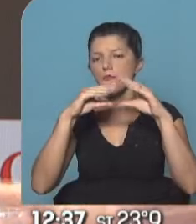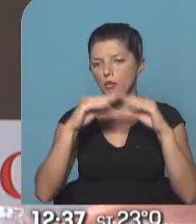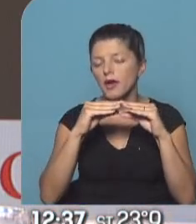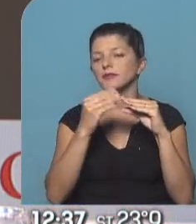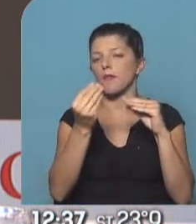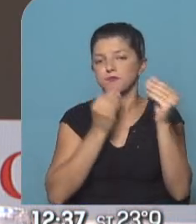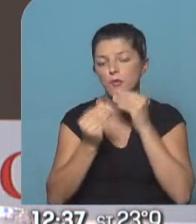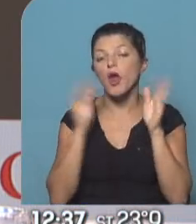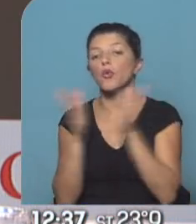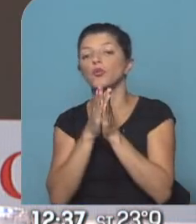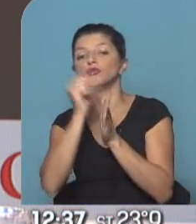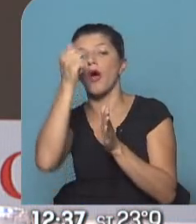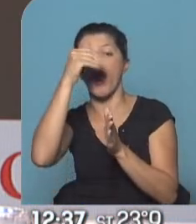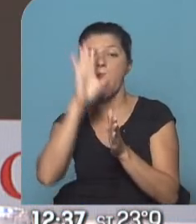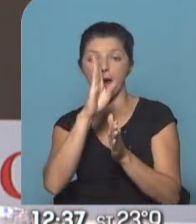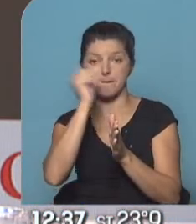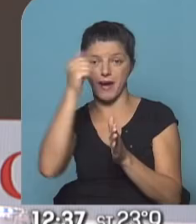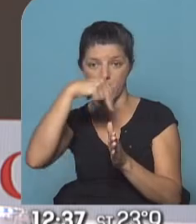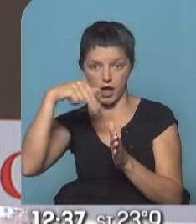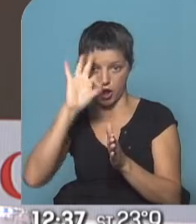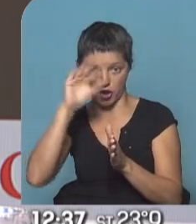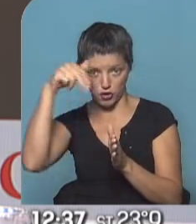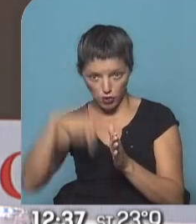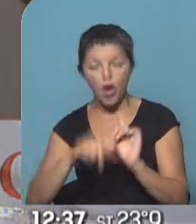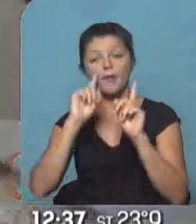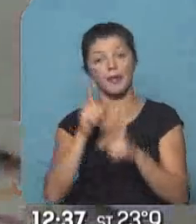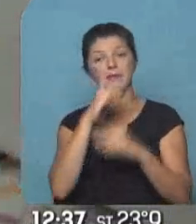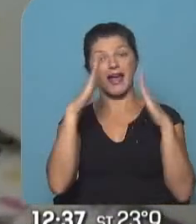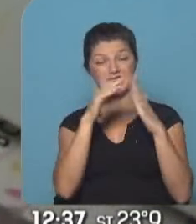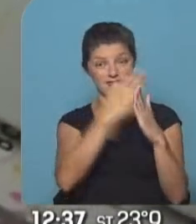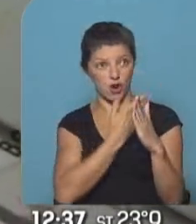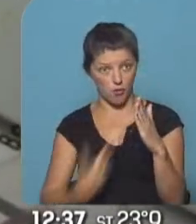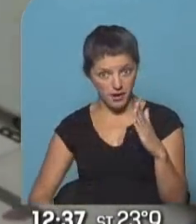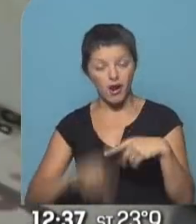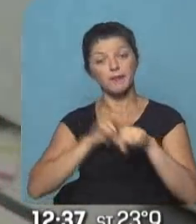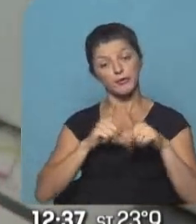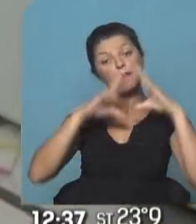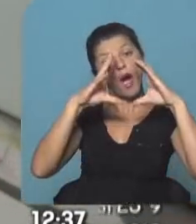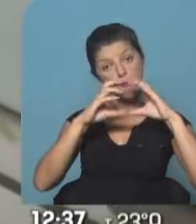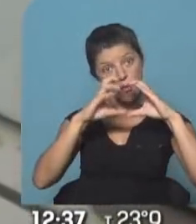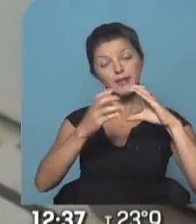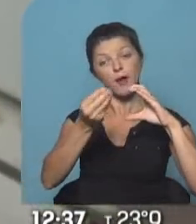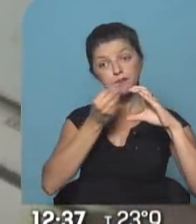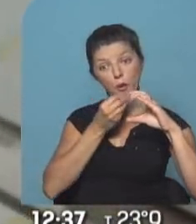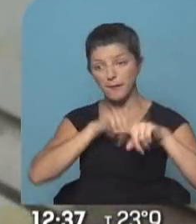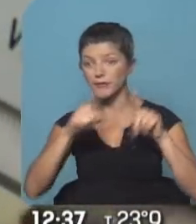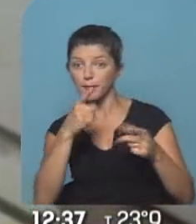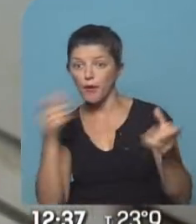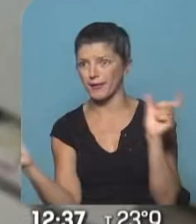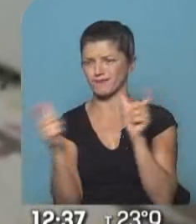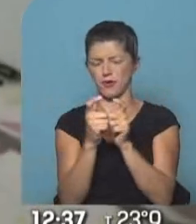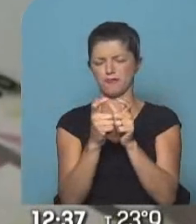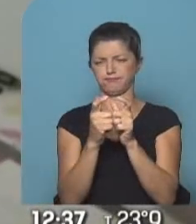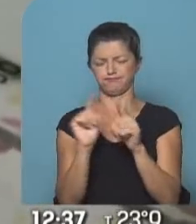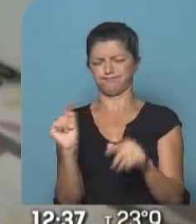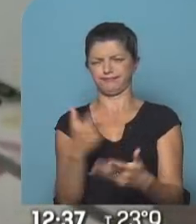inclusive tener una reunión en la propia habitación de la Casa Blanca comiendo hamburguesas. Lo que sí llama la atención situación es esa